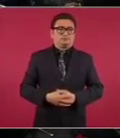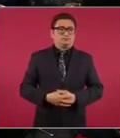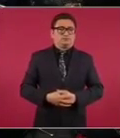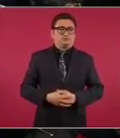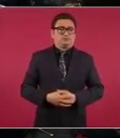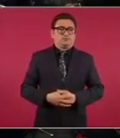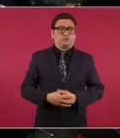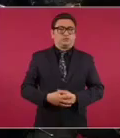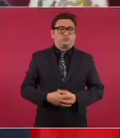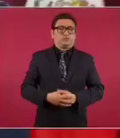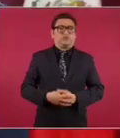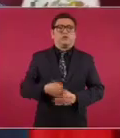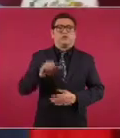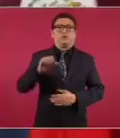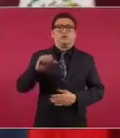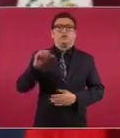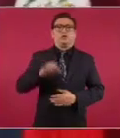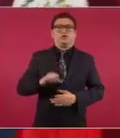Hoy